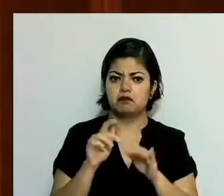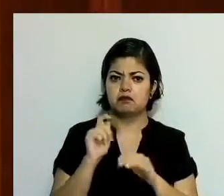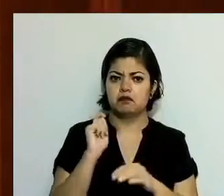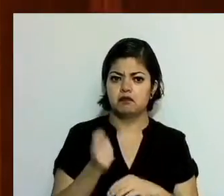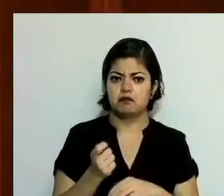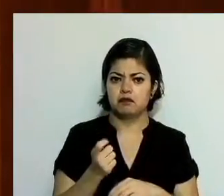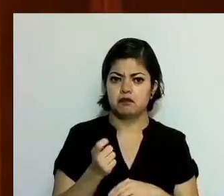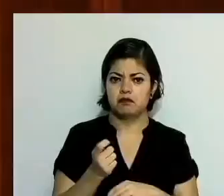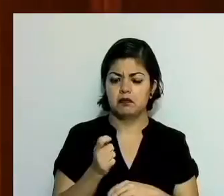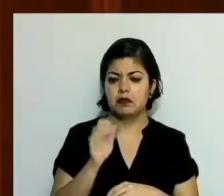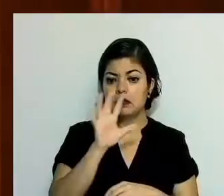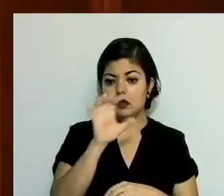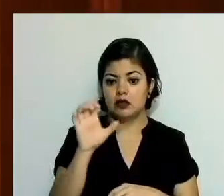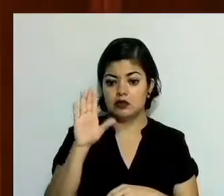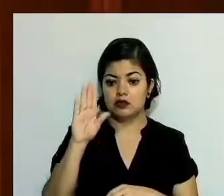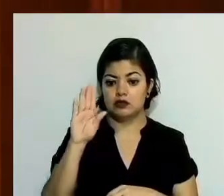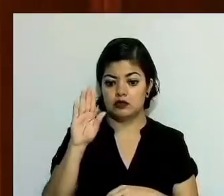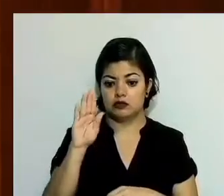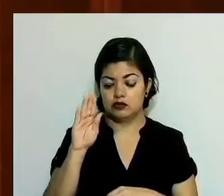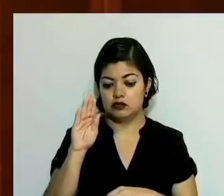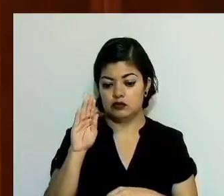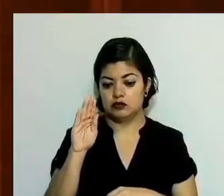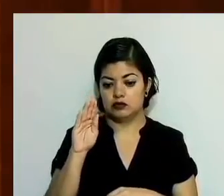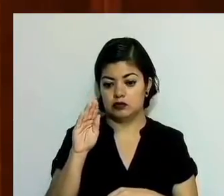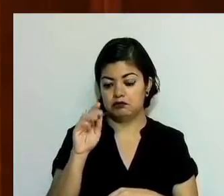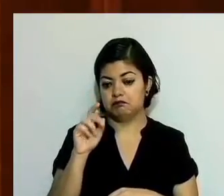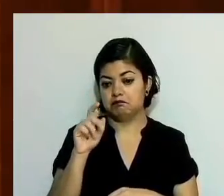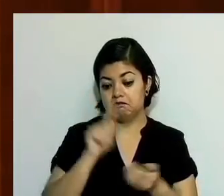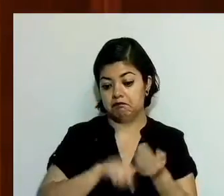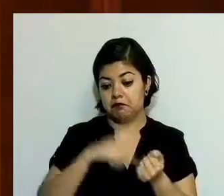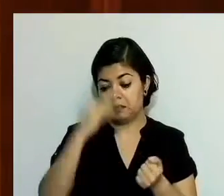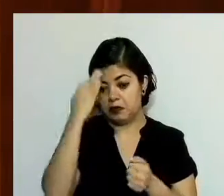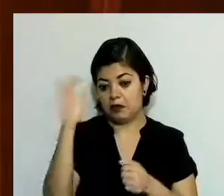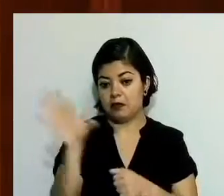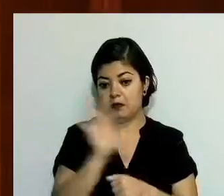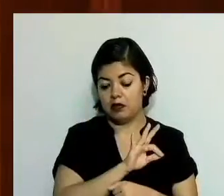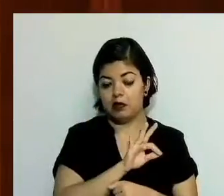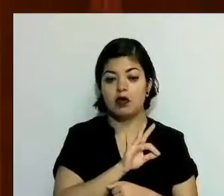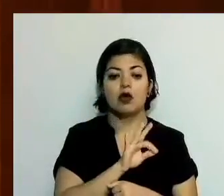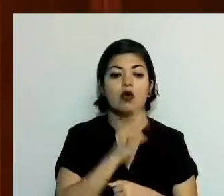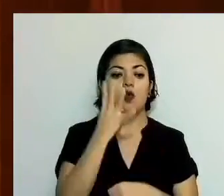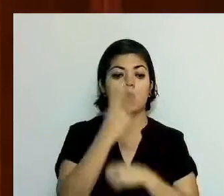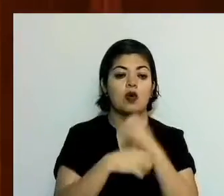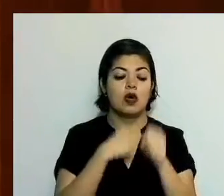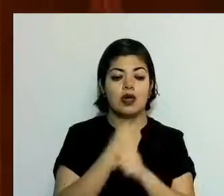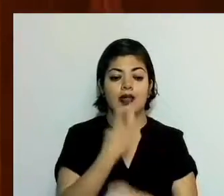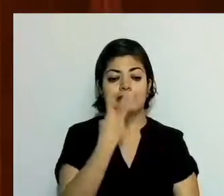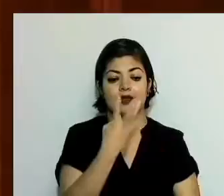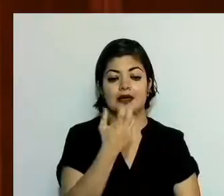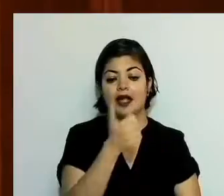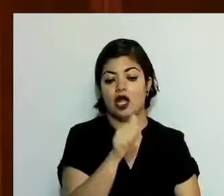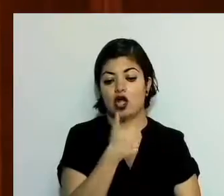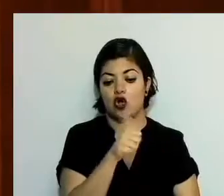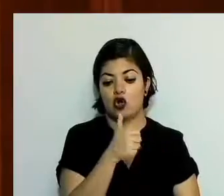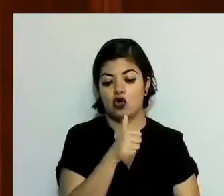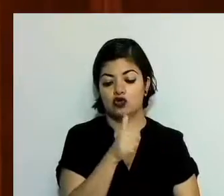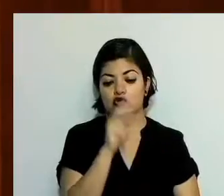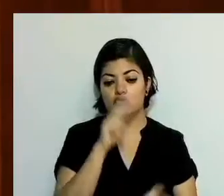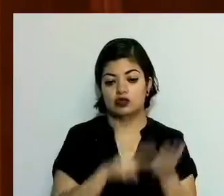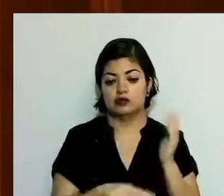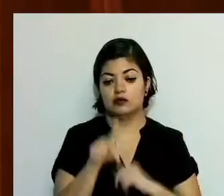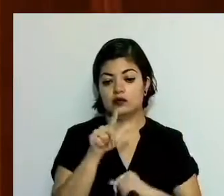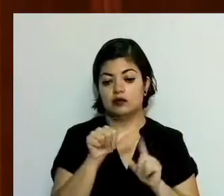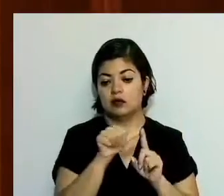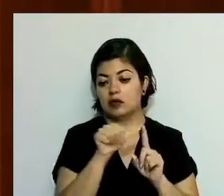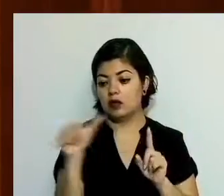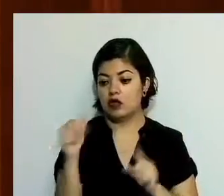59ª legislatura, fue electo por el periodo de 4 años, comprendido del día 3 de agosto del 2017 al 2